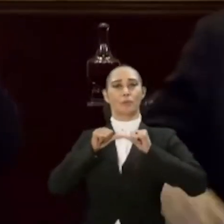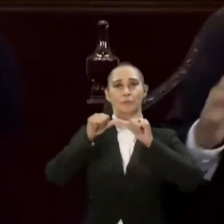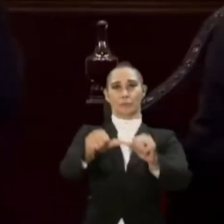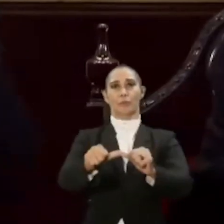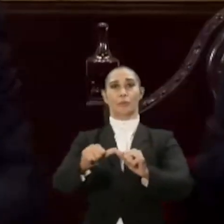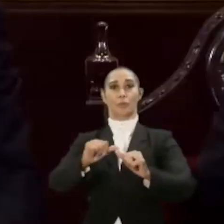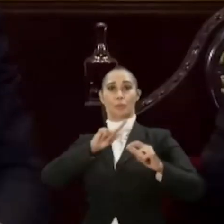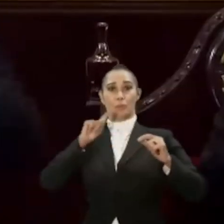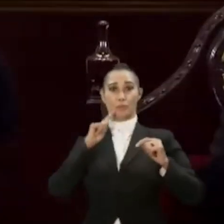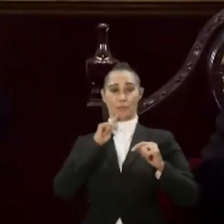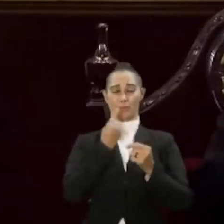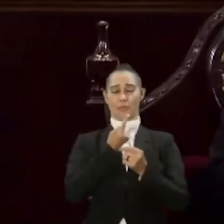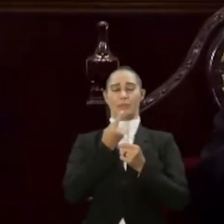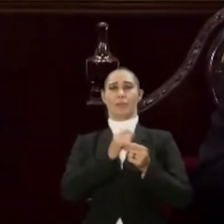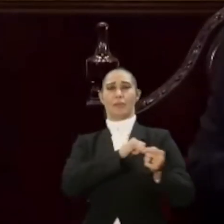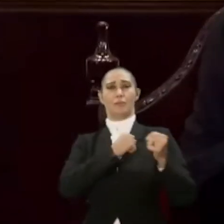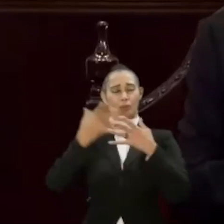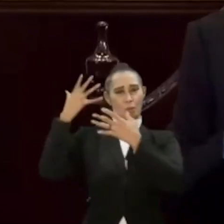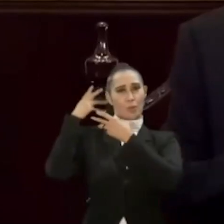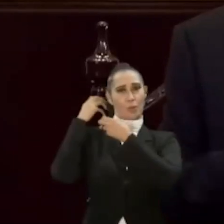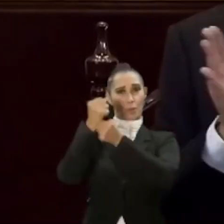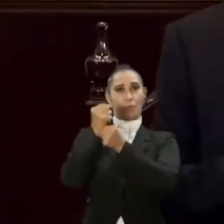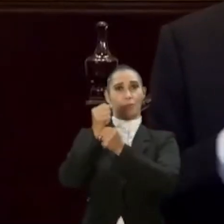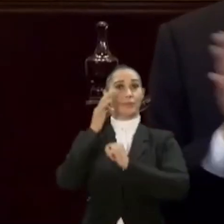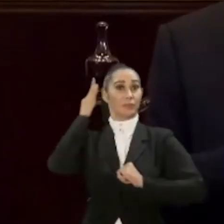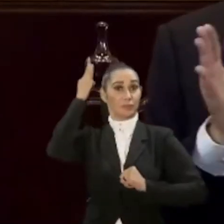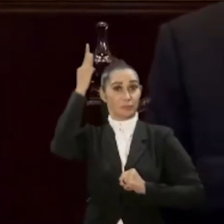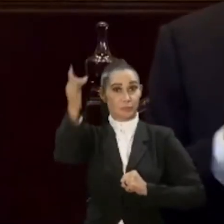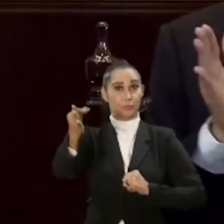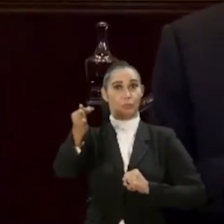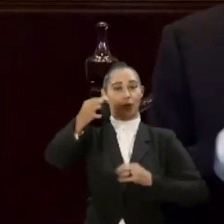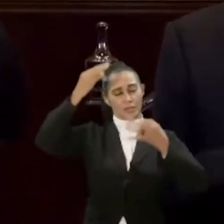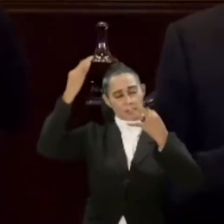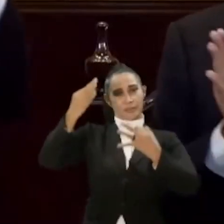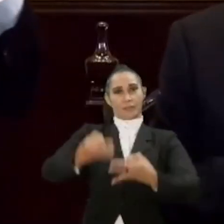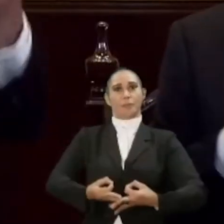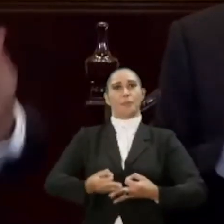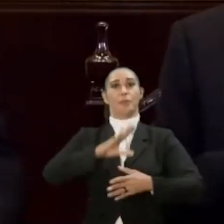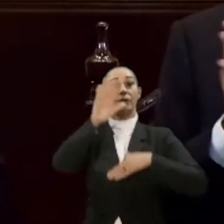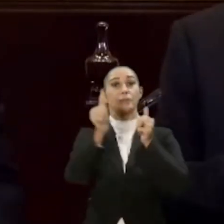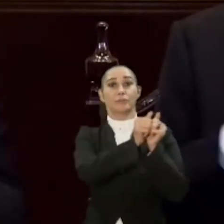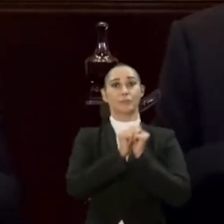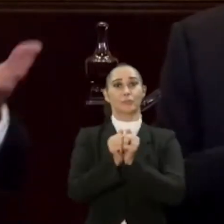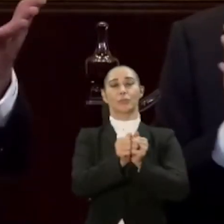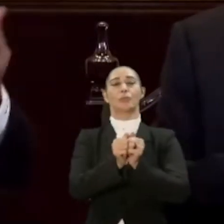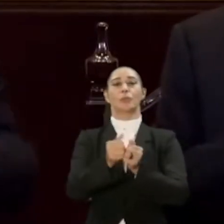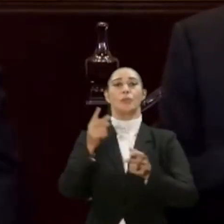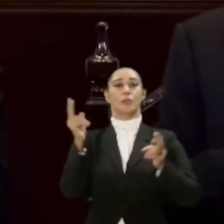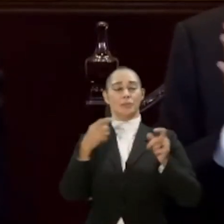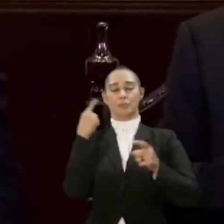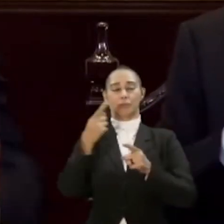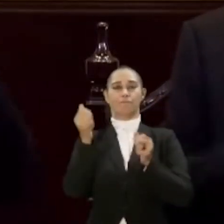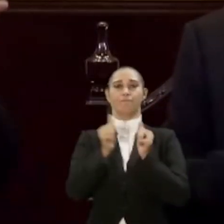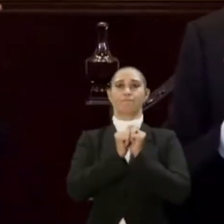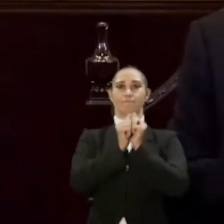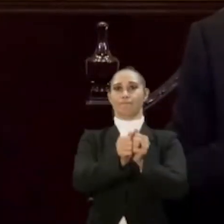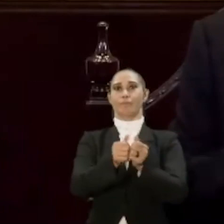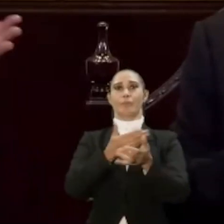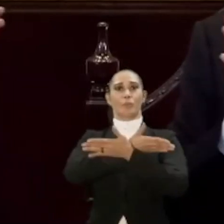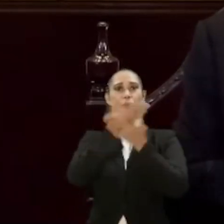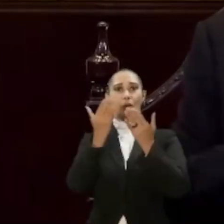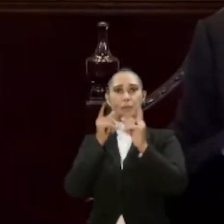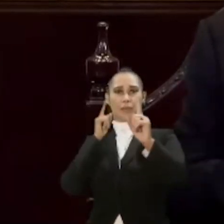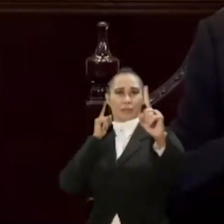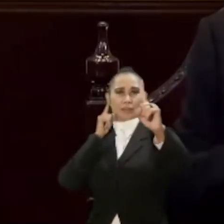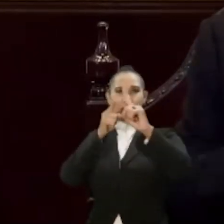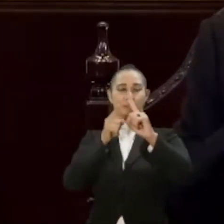con optimismo, con la confianza en el porvenir, seguros de que juntos, como siempre, no habrá